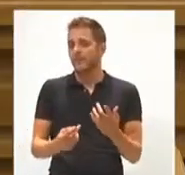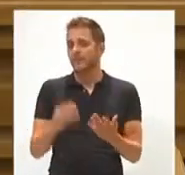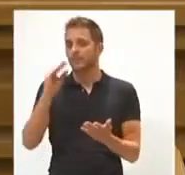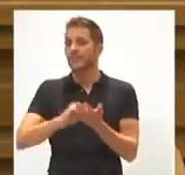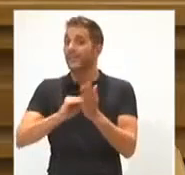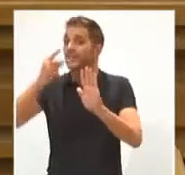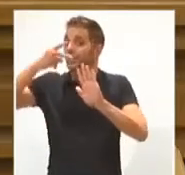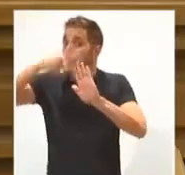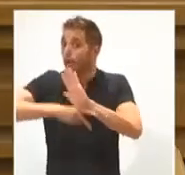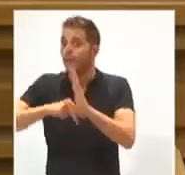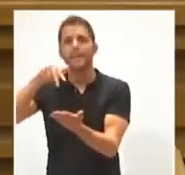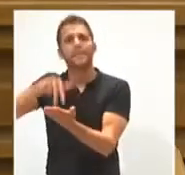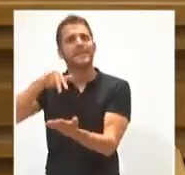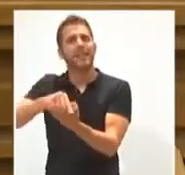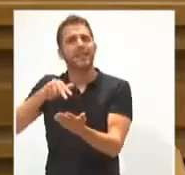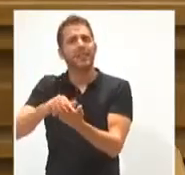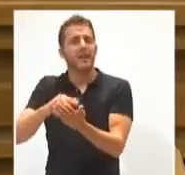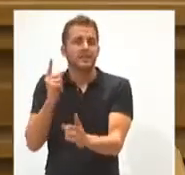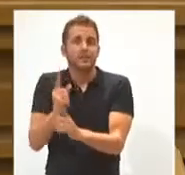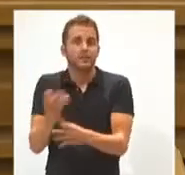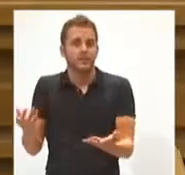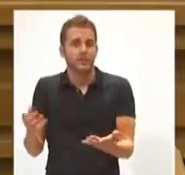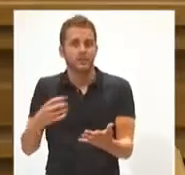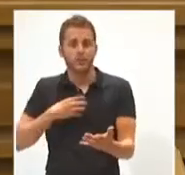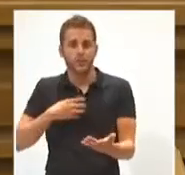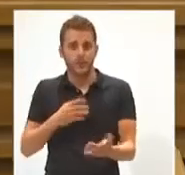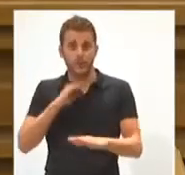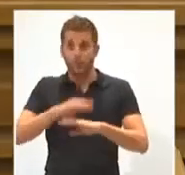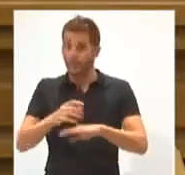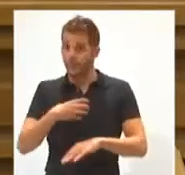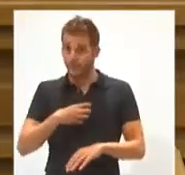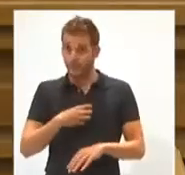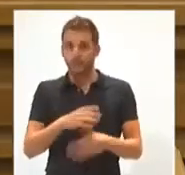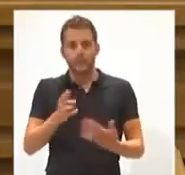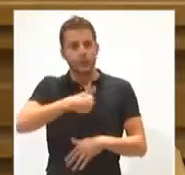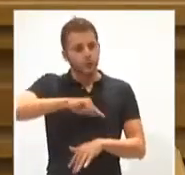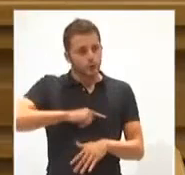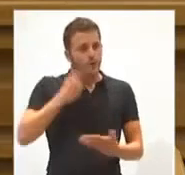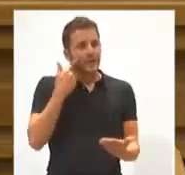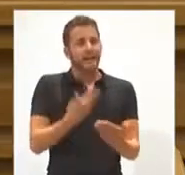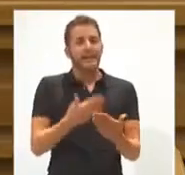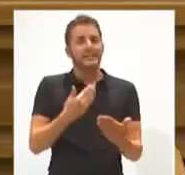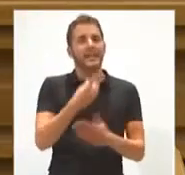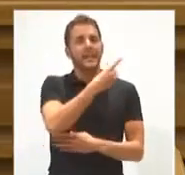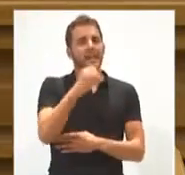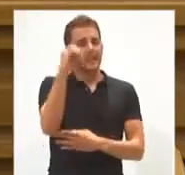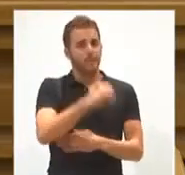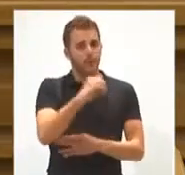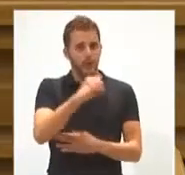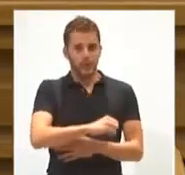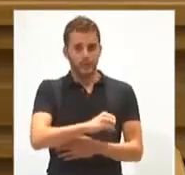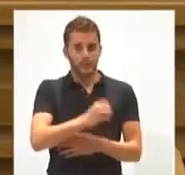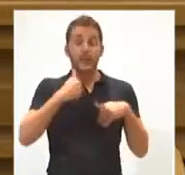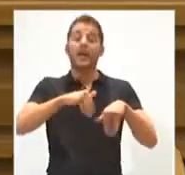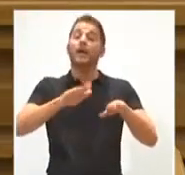presencialidad pero nosotros vamos a normalizar la presencialidad en primaria al cien por cien aunque intentaremos